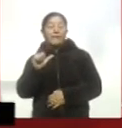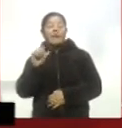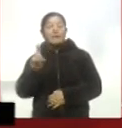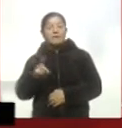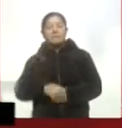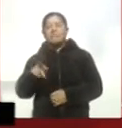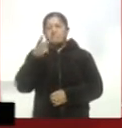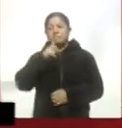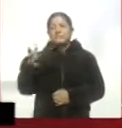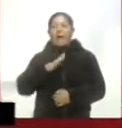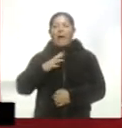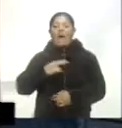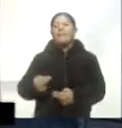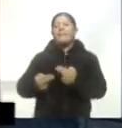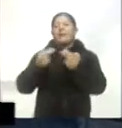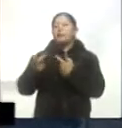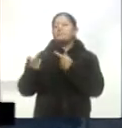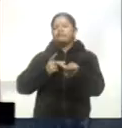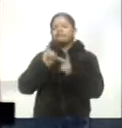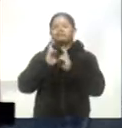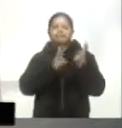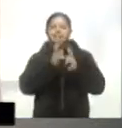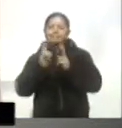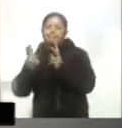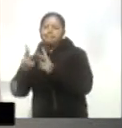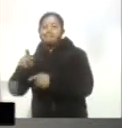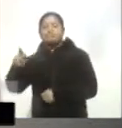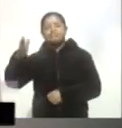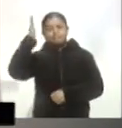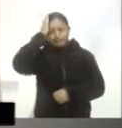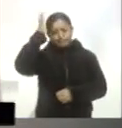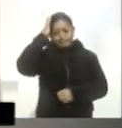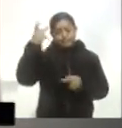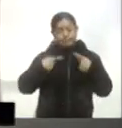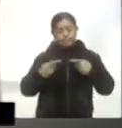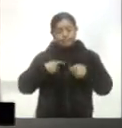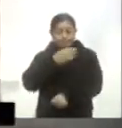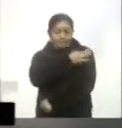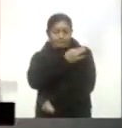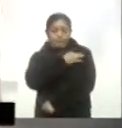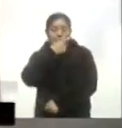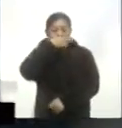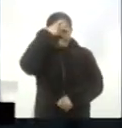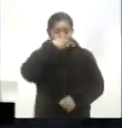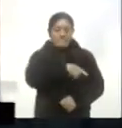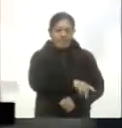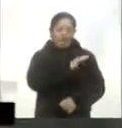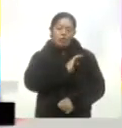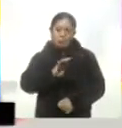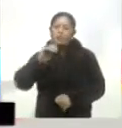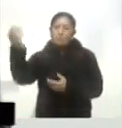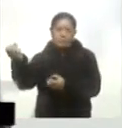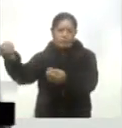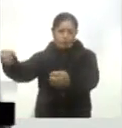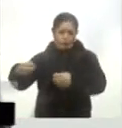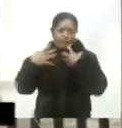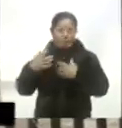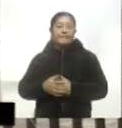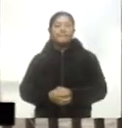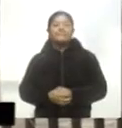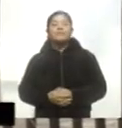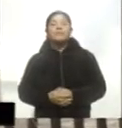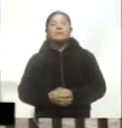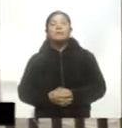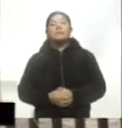las negociaciones con los desarrolladores de los principales proyectos de vacunas, México tendrá acceso oportuno a este fármaco. La Universidad